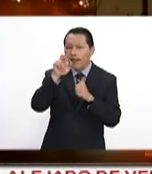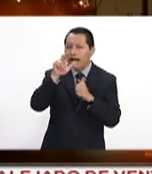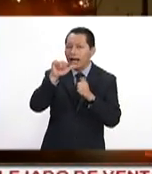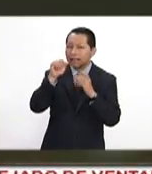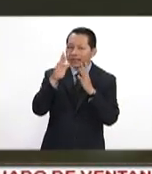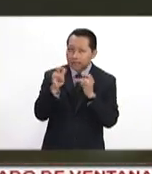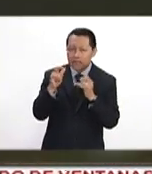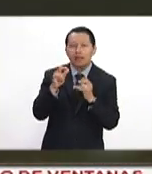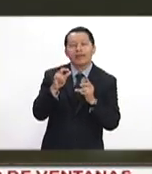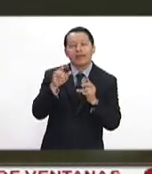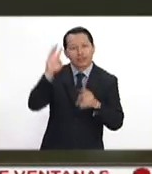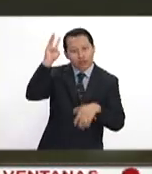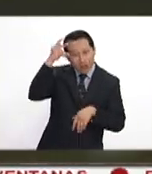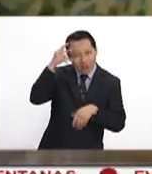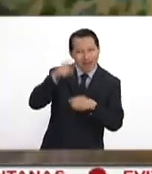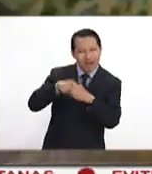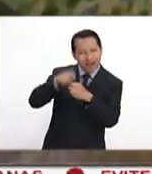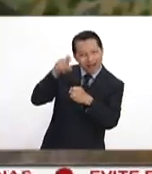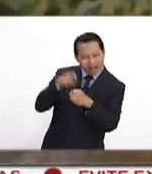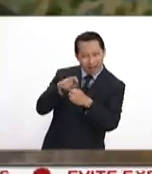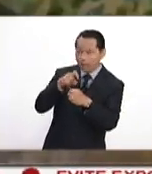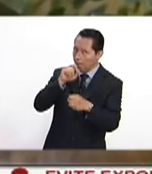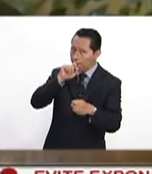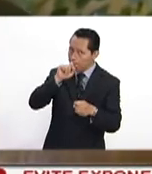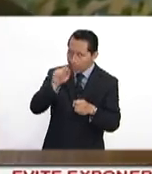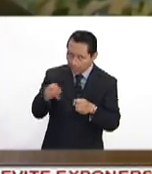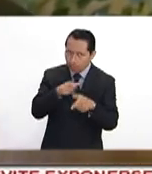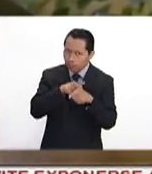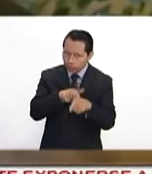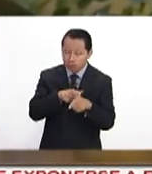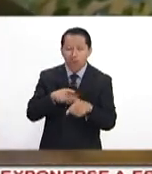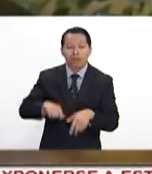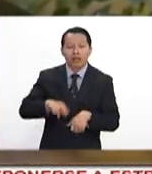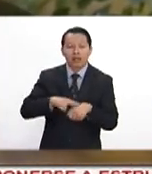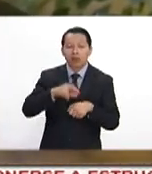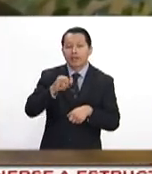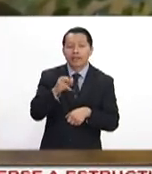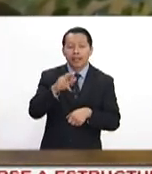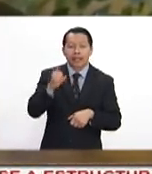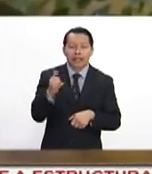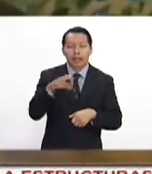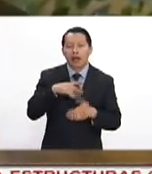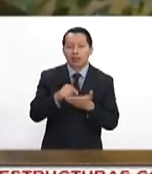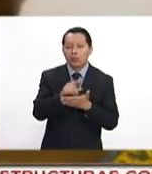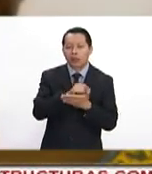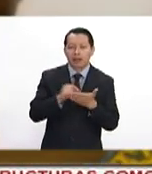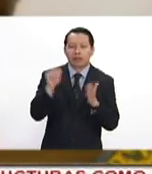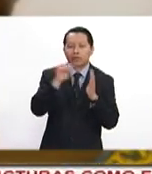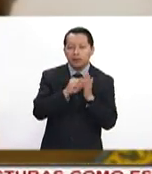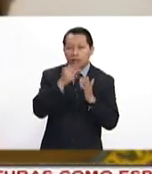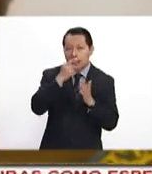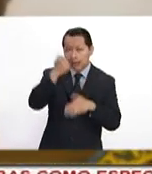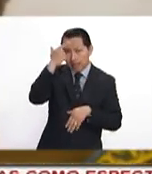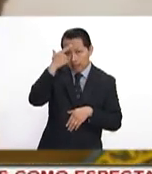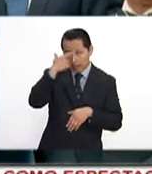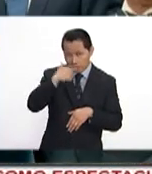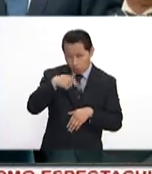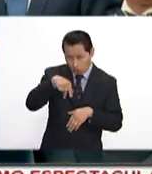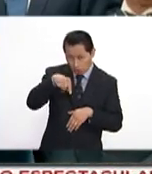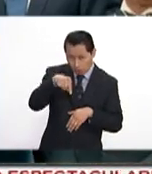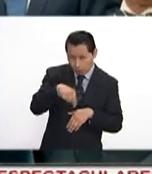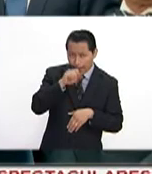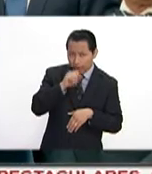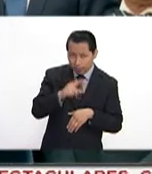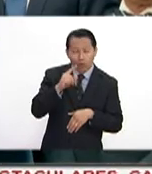que Trump abandonó. Otro abandono de Trump. El gobernador Jerry Brown escribió en Twitter: esta noche California se mantuvo